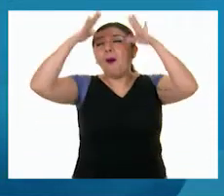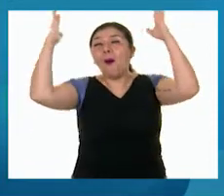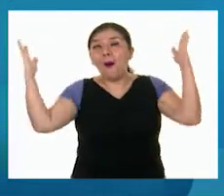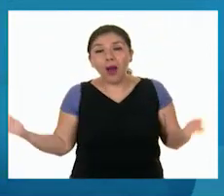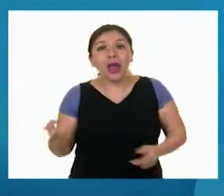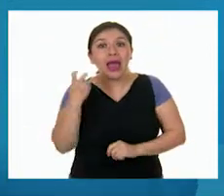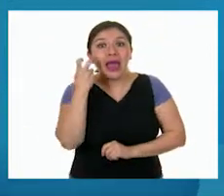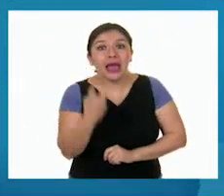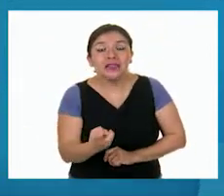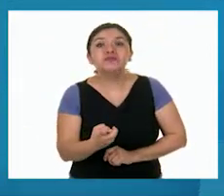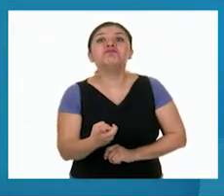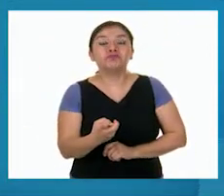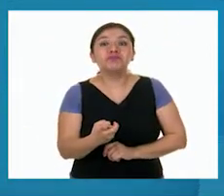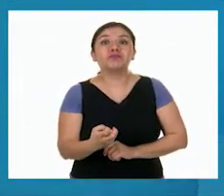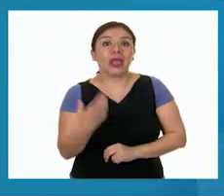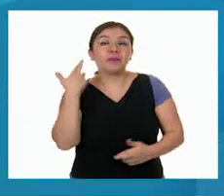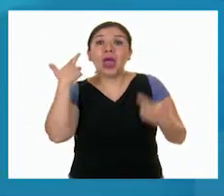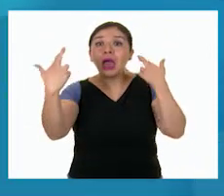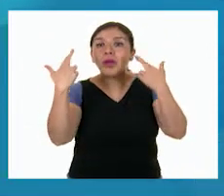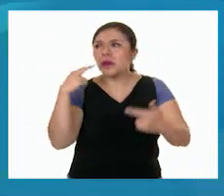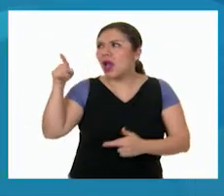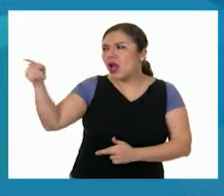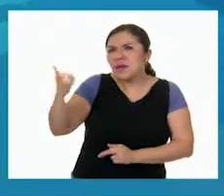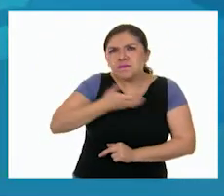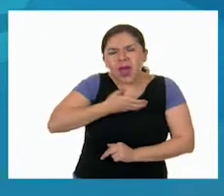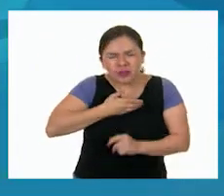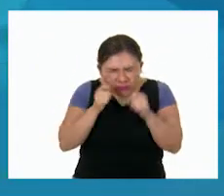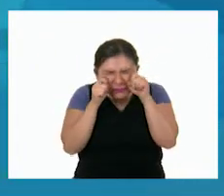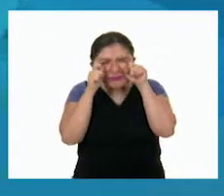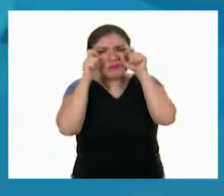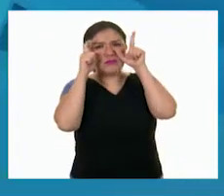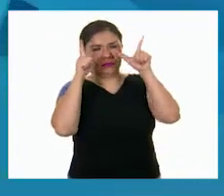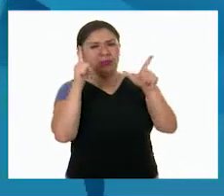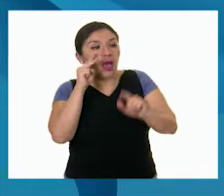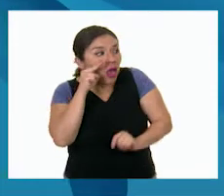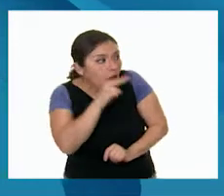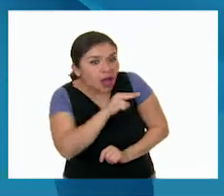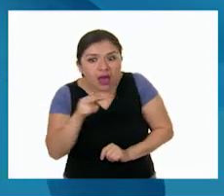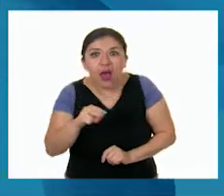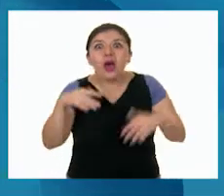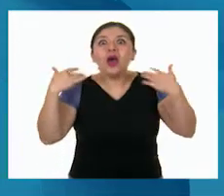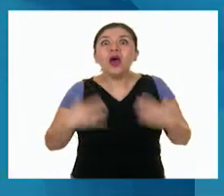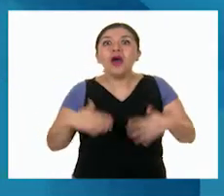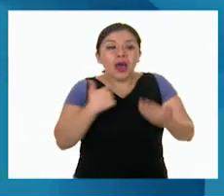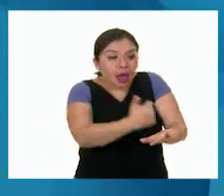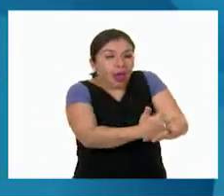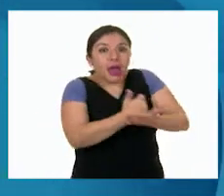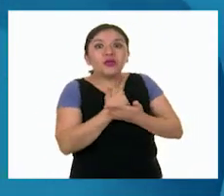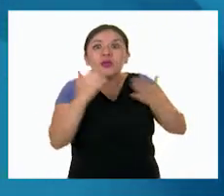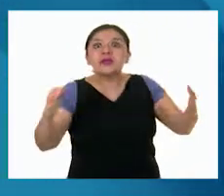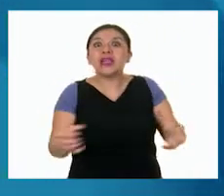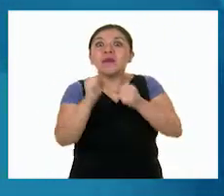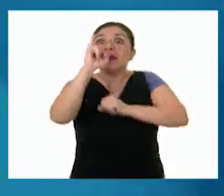suelo. Con el ruido, la paloma se despertó y se dio cuenta de que había